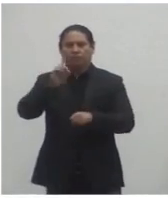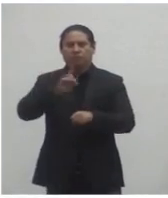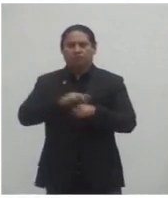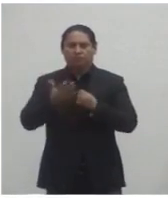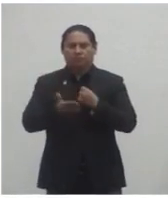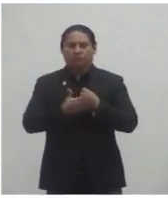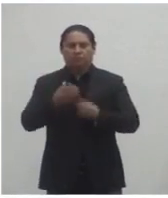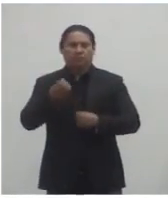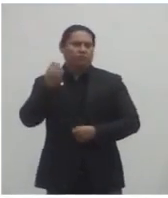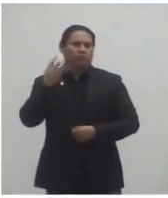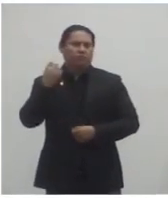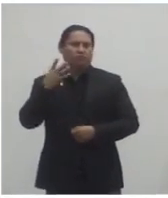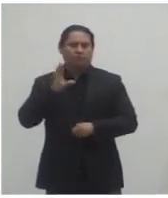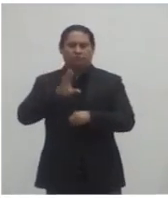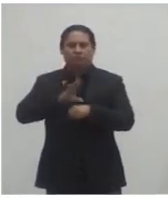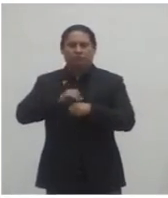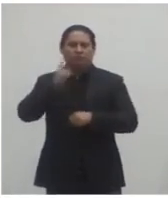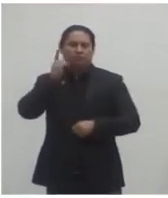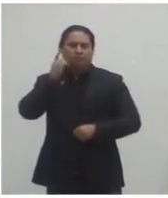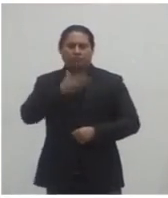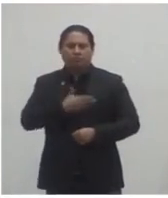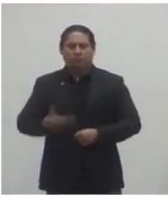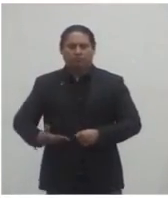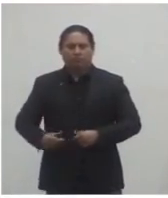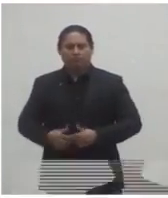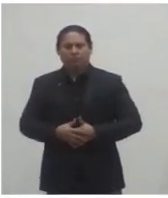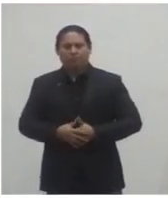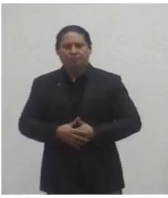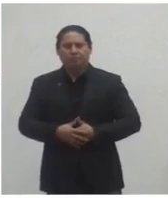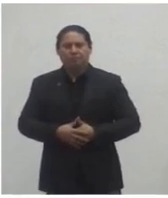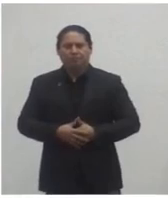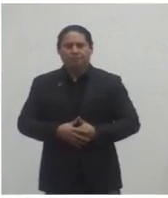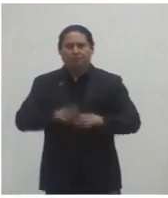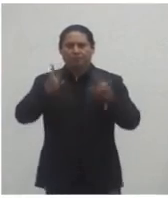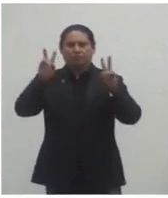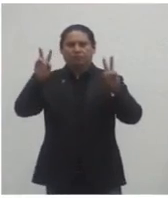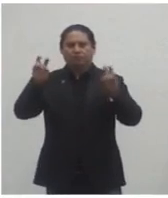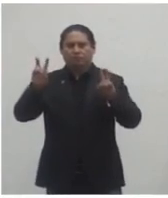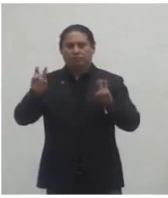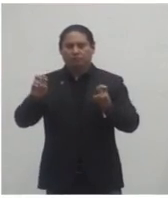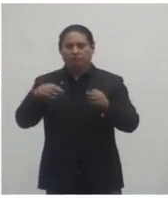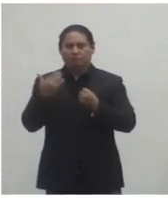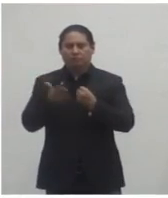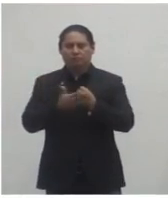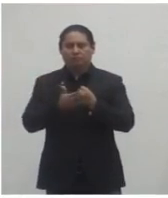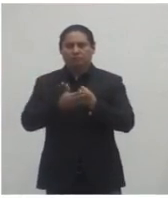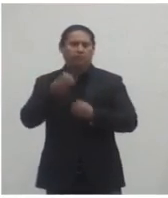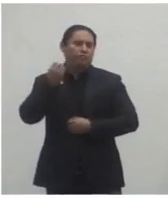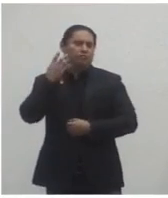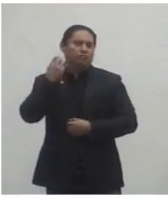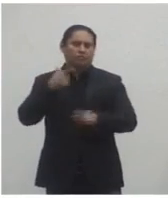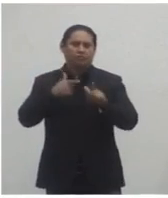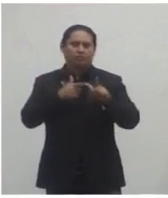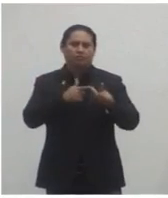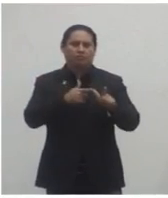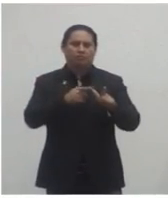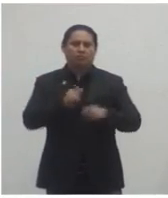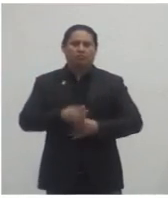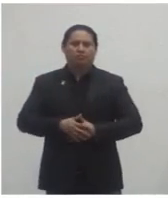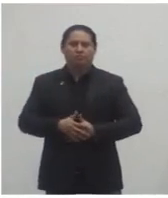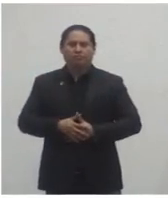próxima sesión. Con su permiso, diputada presidenta. Los asuntos que se tratarán en la próxima sesión son los